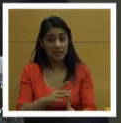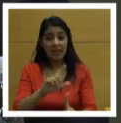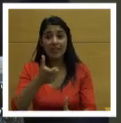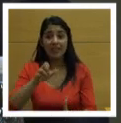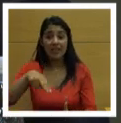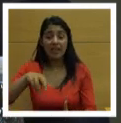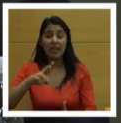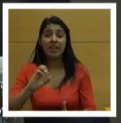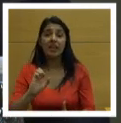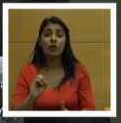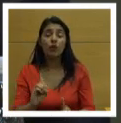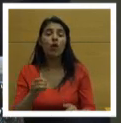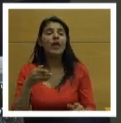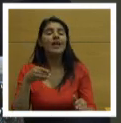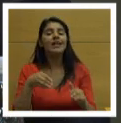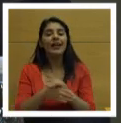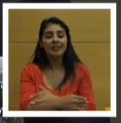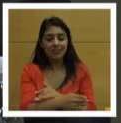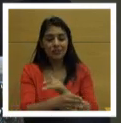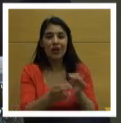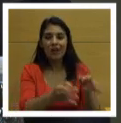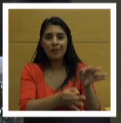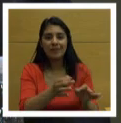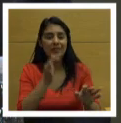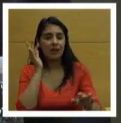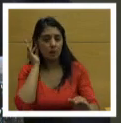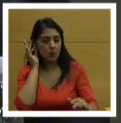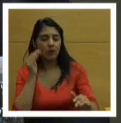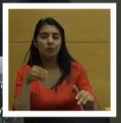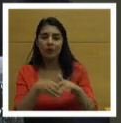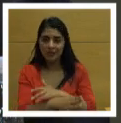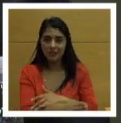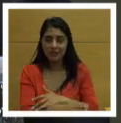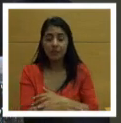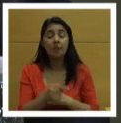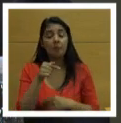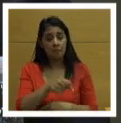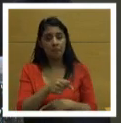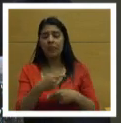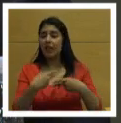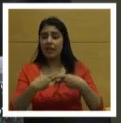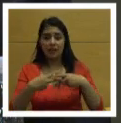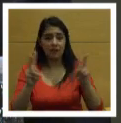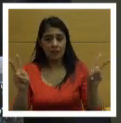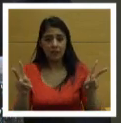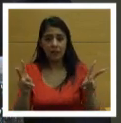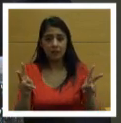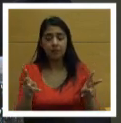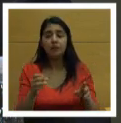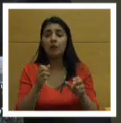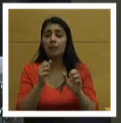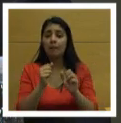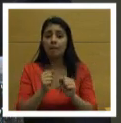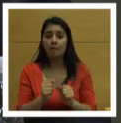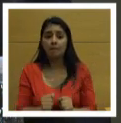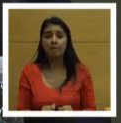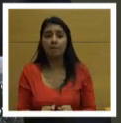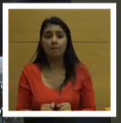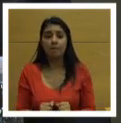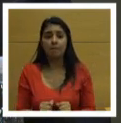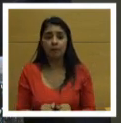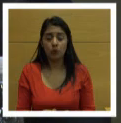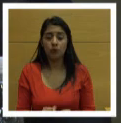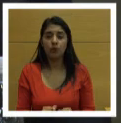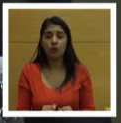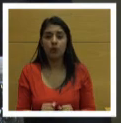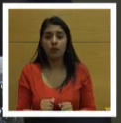mujeres, contando para ello aquellos con total libertad e independencia para enfrentar en lo que estimen pertinente para